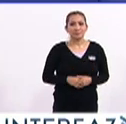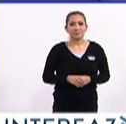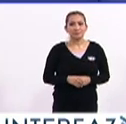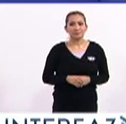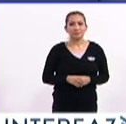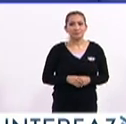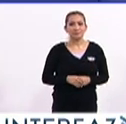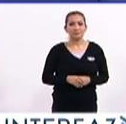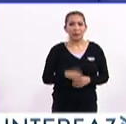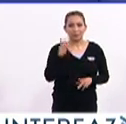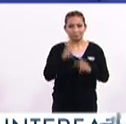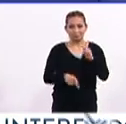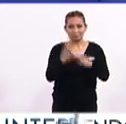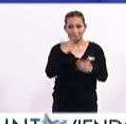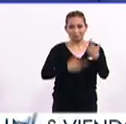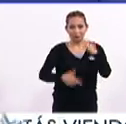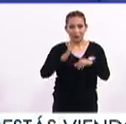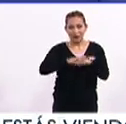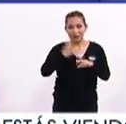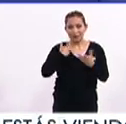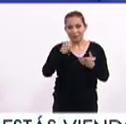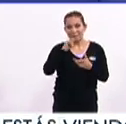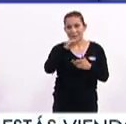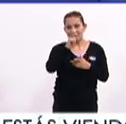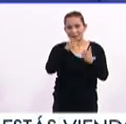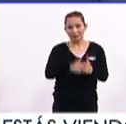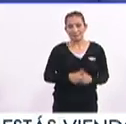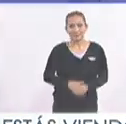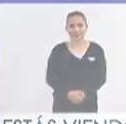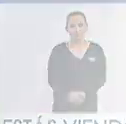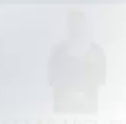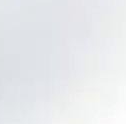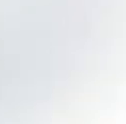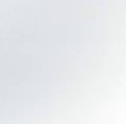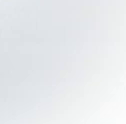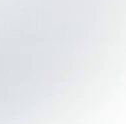nosotros. Gracias. Una pausa y regresamos con más en Interfaz, no se vayan.